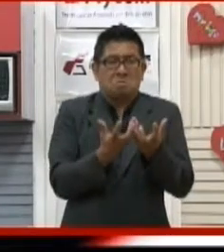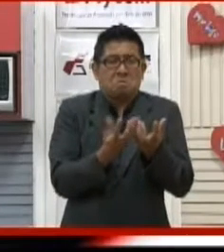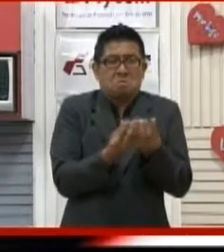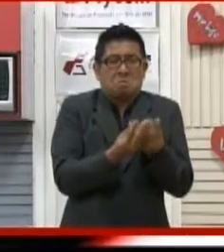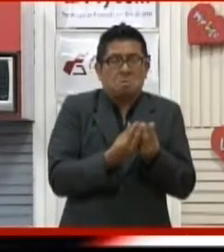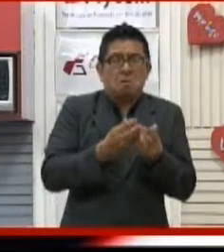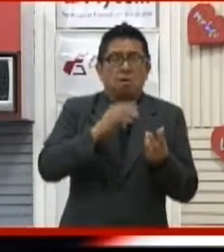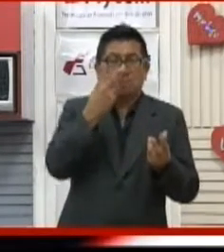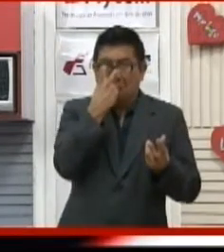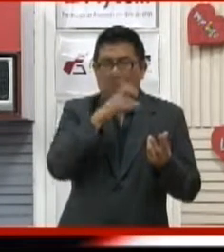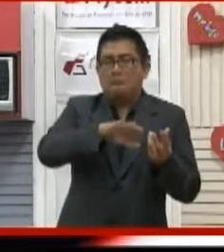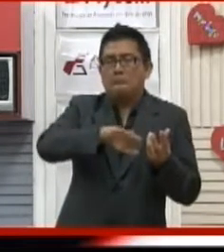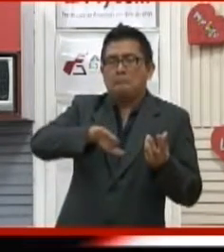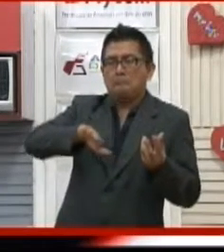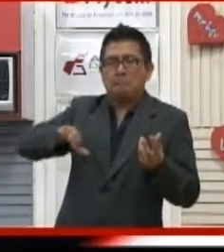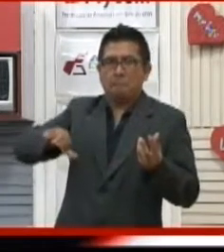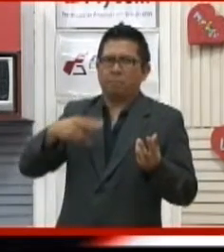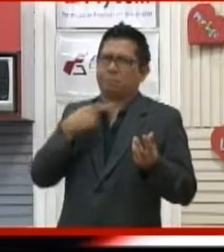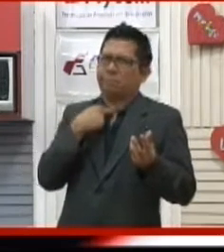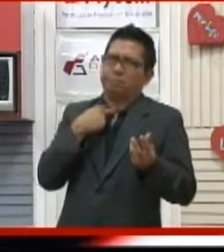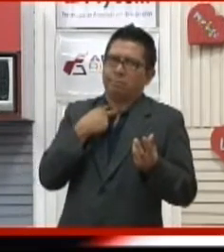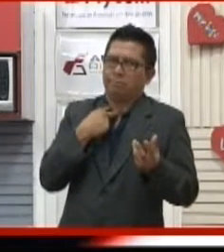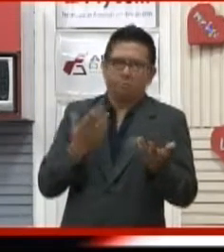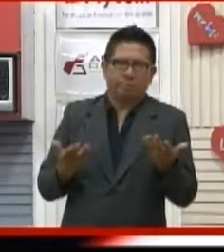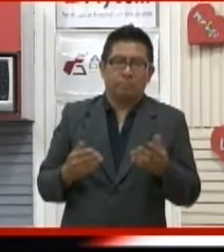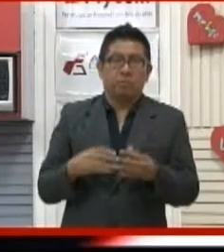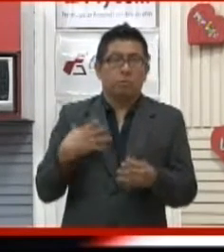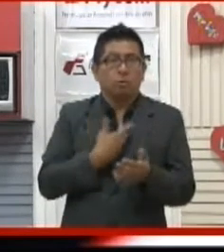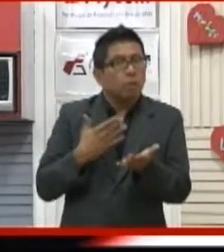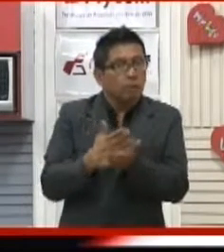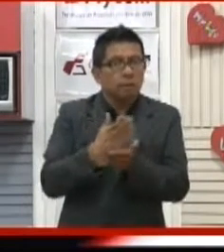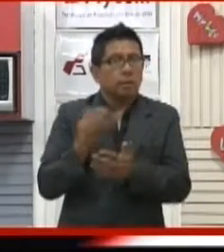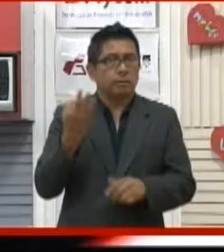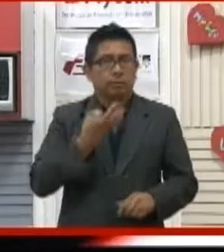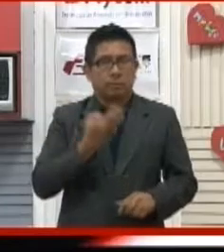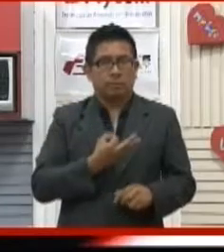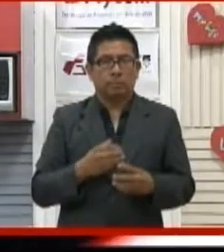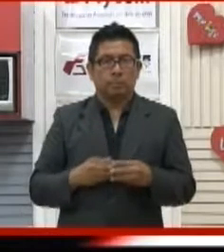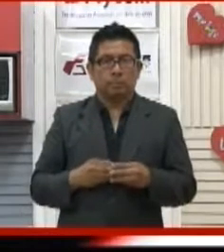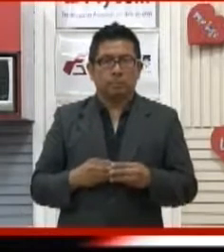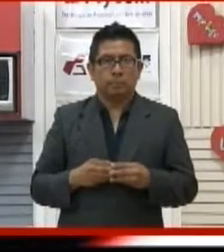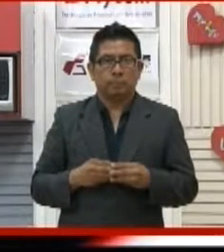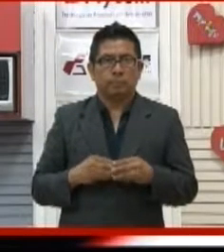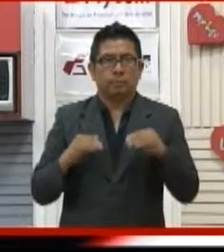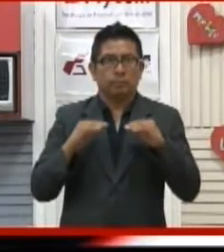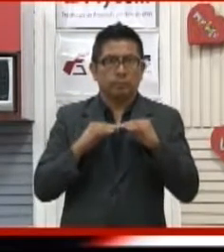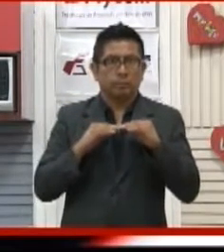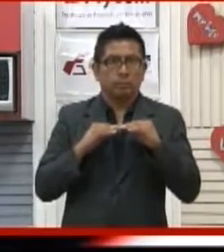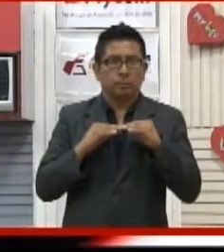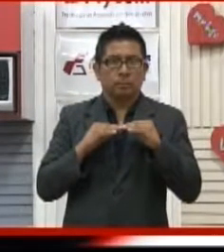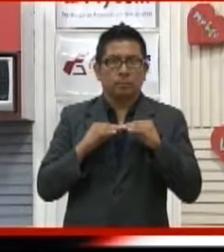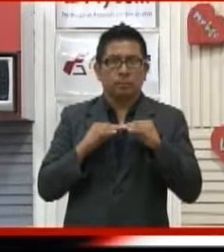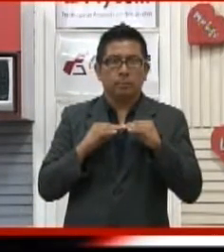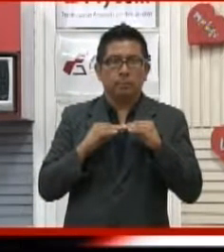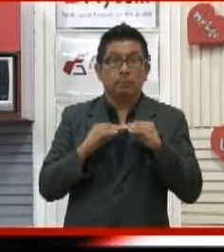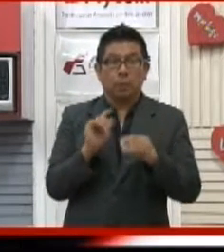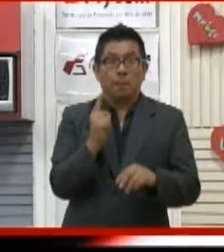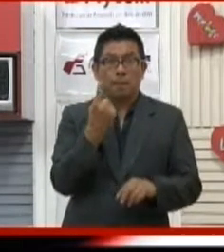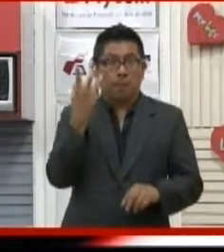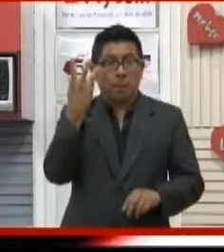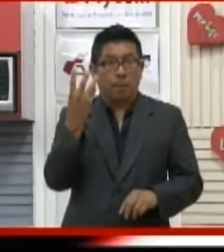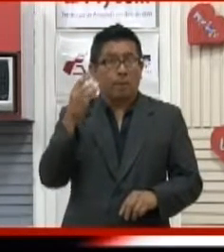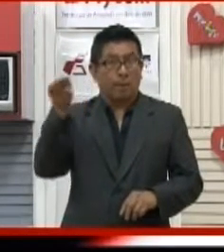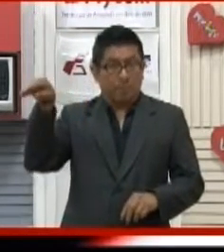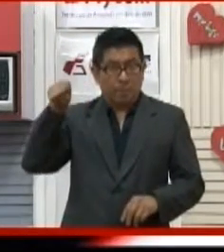Exacto. Entonces hay que crear conciencia en eso, y pues el día el 1 de marzo